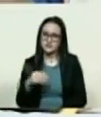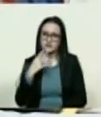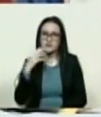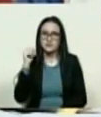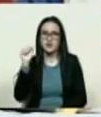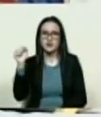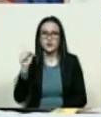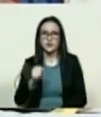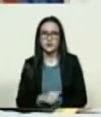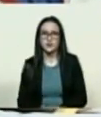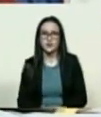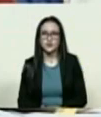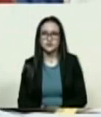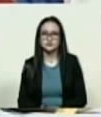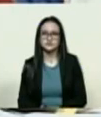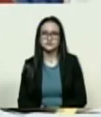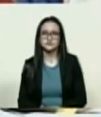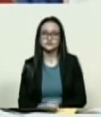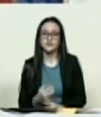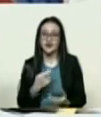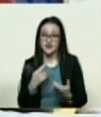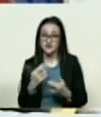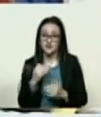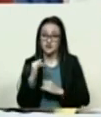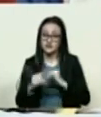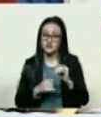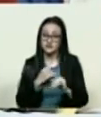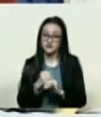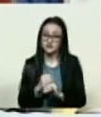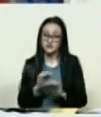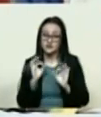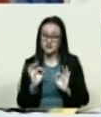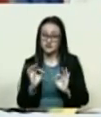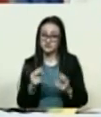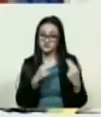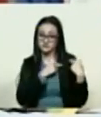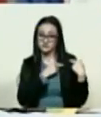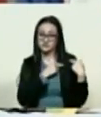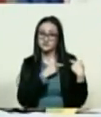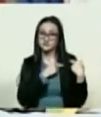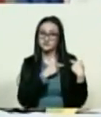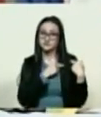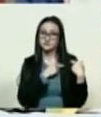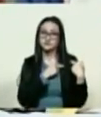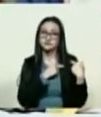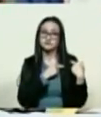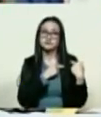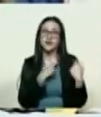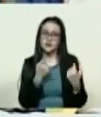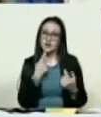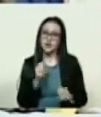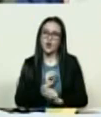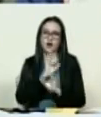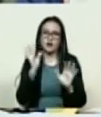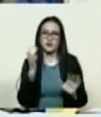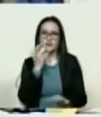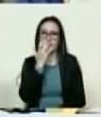Maduro, que es quien lleva las relaciones internacionales constitucionalmente, según nuestra constitución, ha sido muy claro en eso.